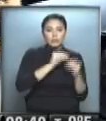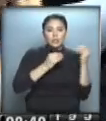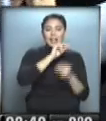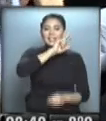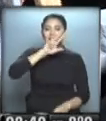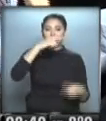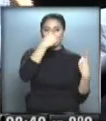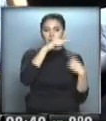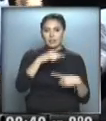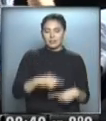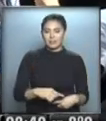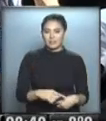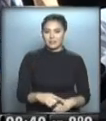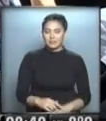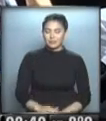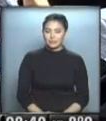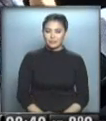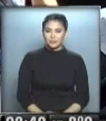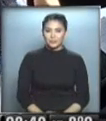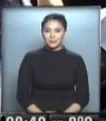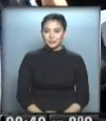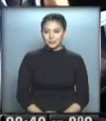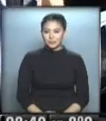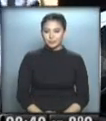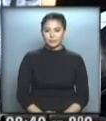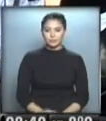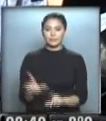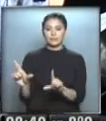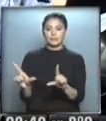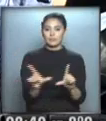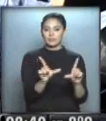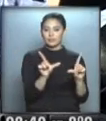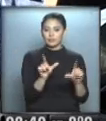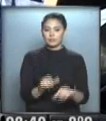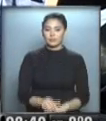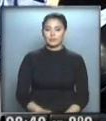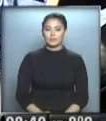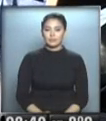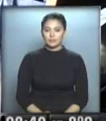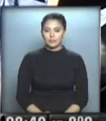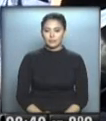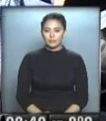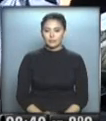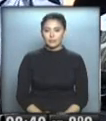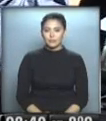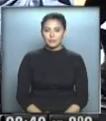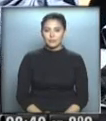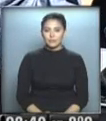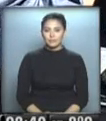33 variaciones sublimes. No esperaba tener alucinaciones, no es digno de una intelectual.